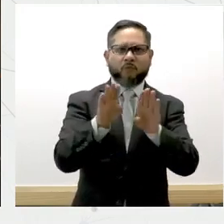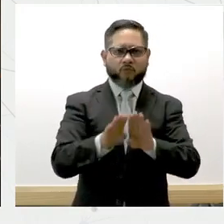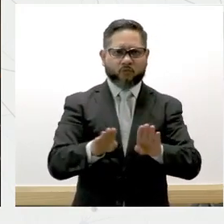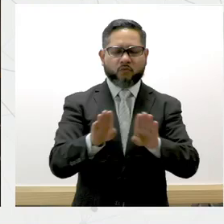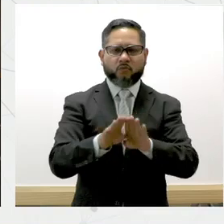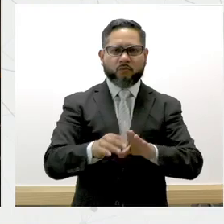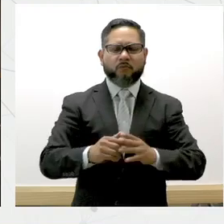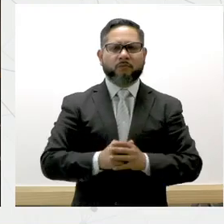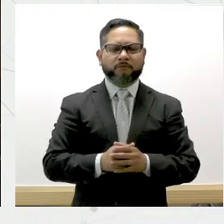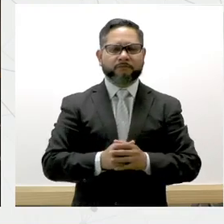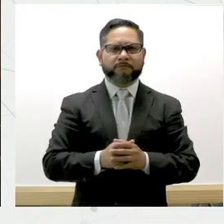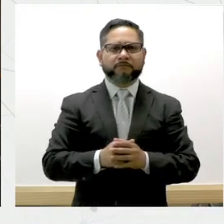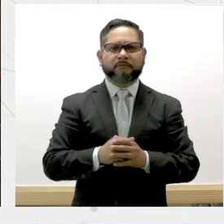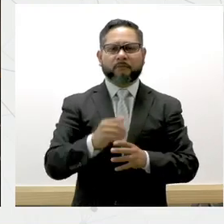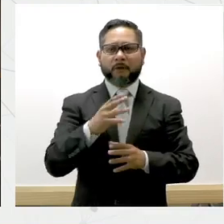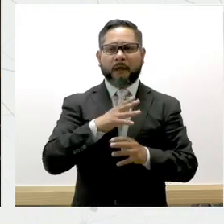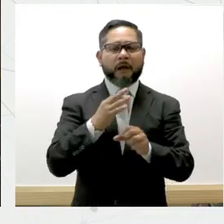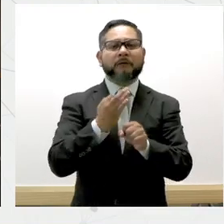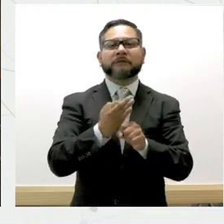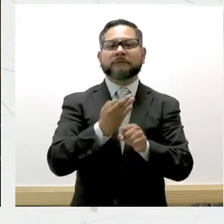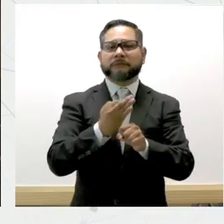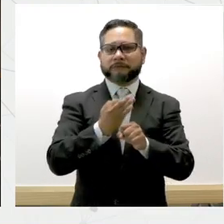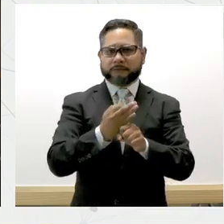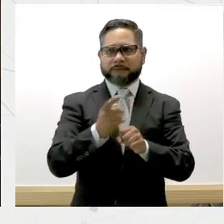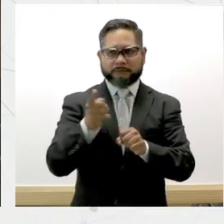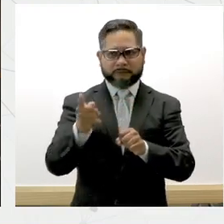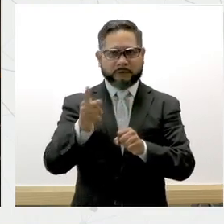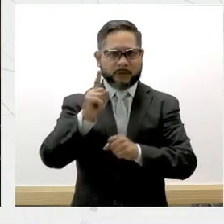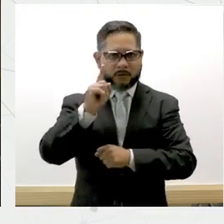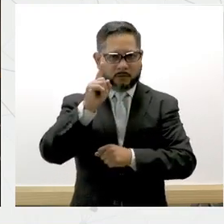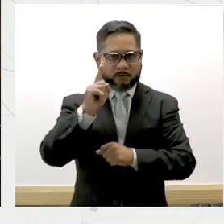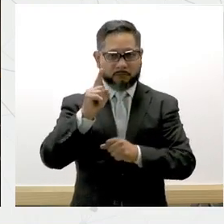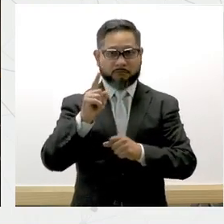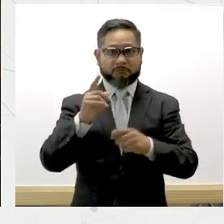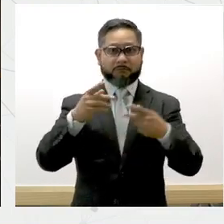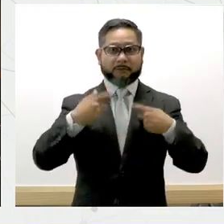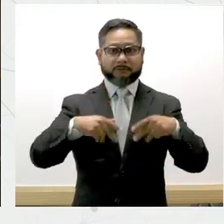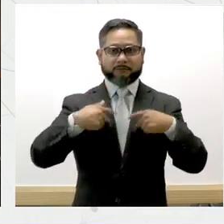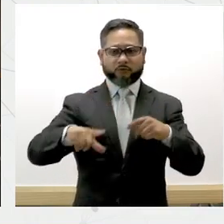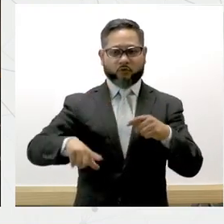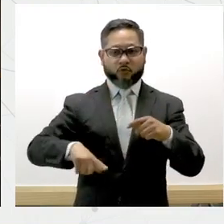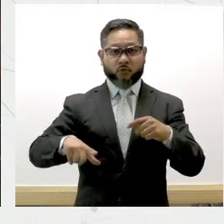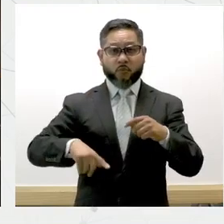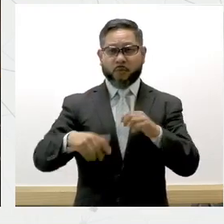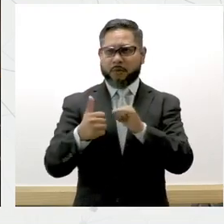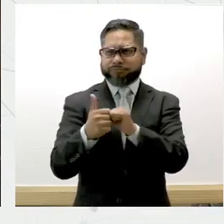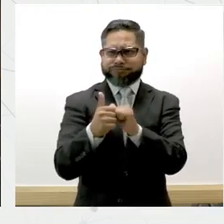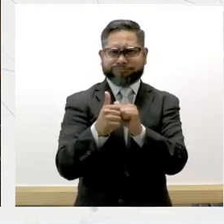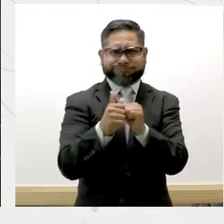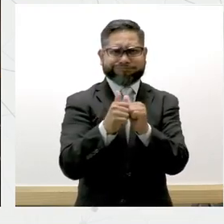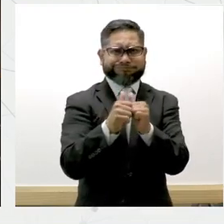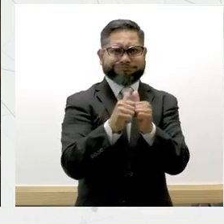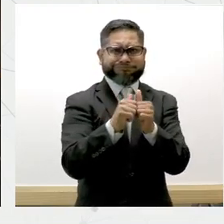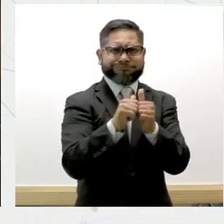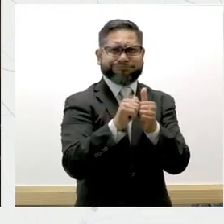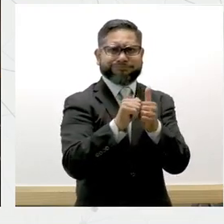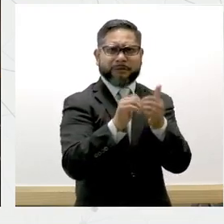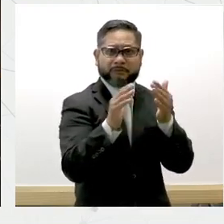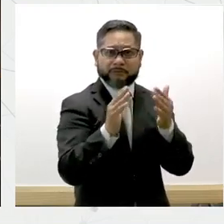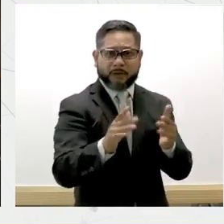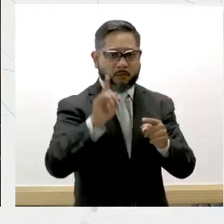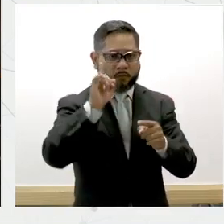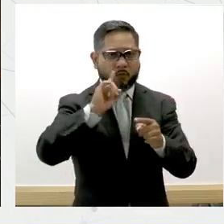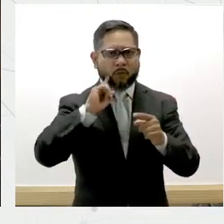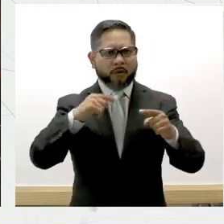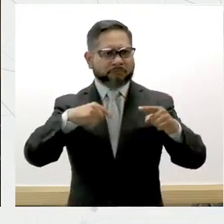en el momento actual, en un momento en el que la transformación de la gestión pública está muy vinculada a una presencia